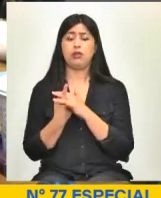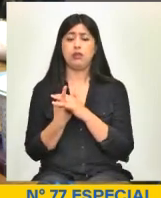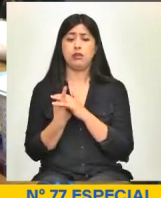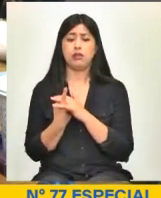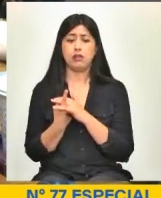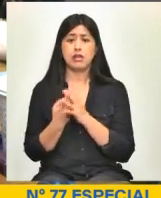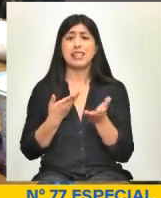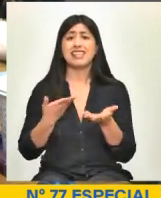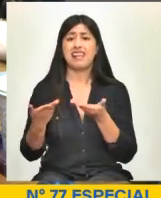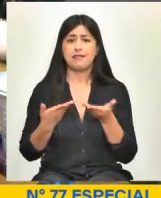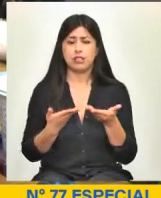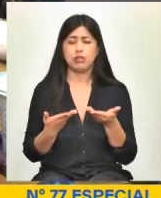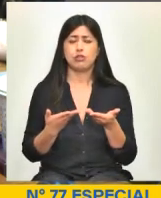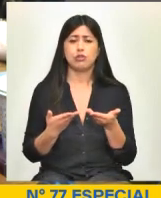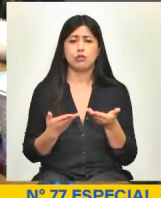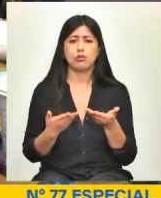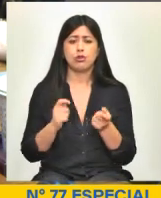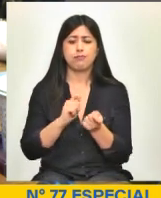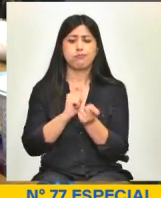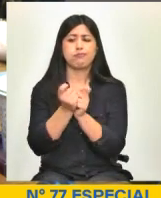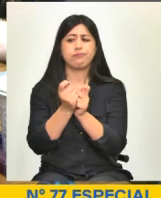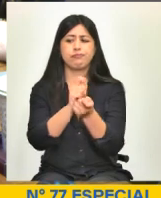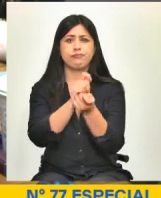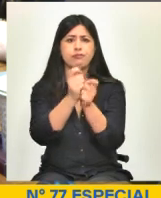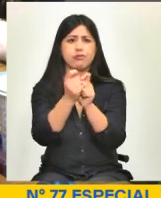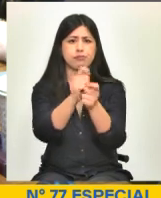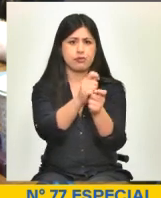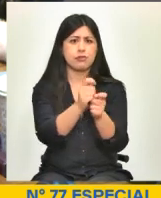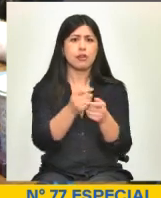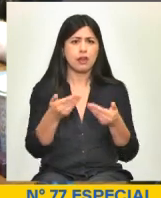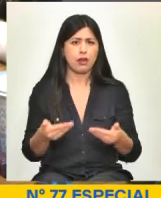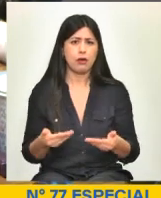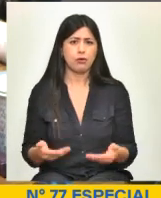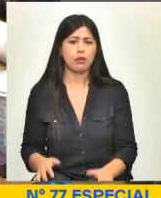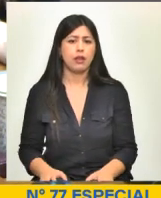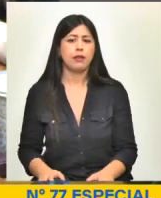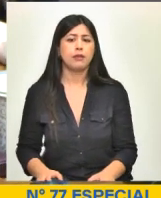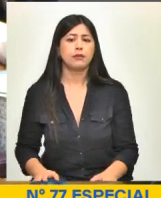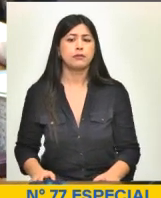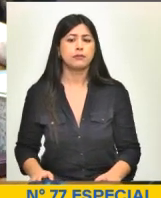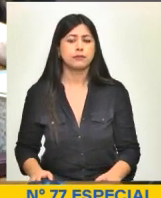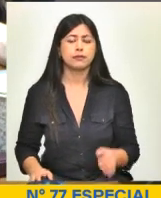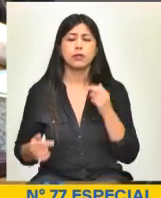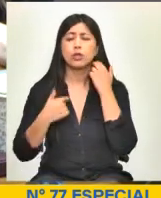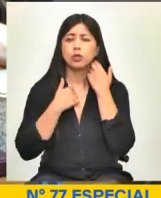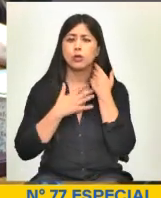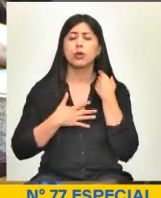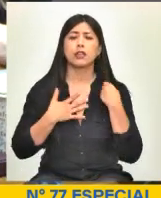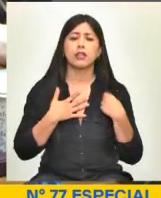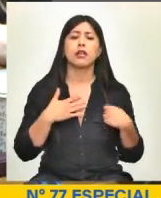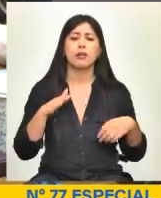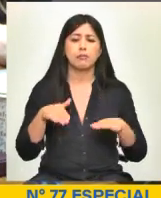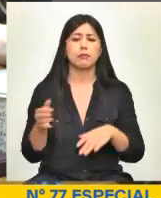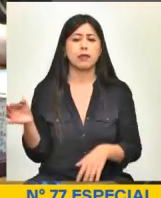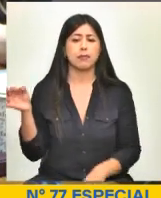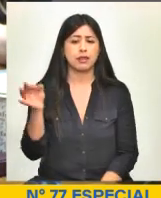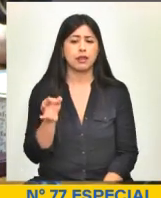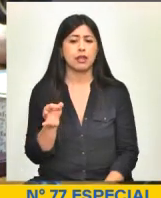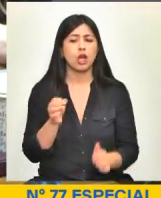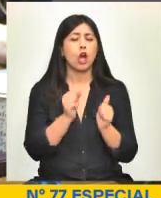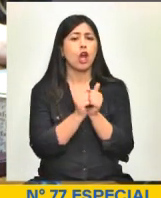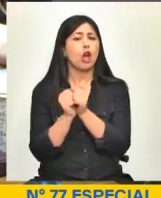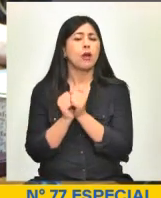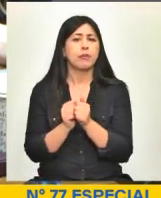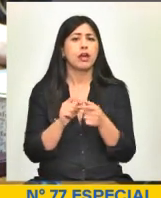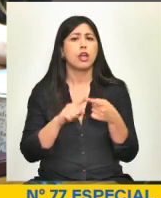como servicio, sino que en las modificaciones que se le hicieron después. Yo quiero suscribir las palabras de mis colegas